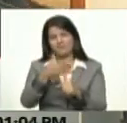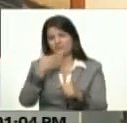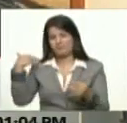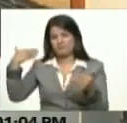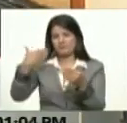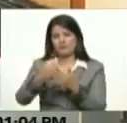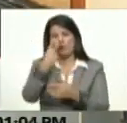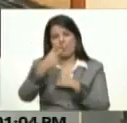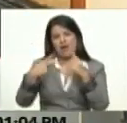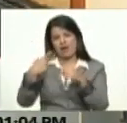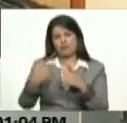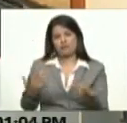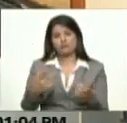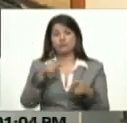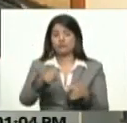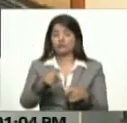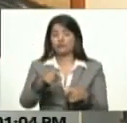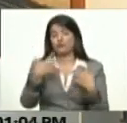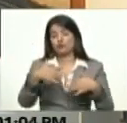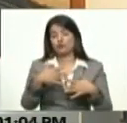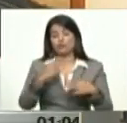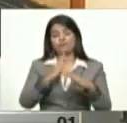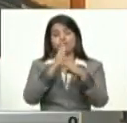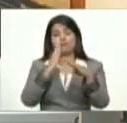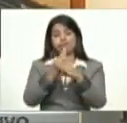últimos 2 años y que han